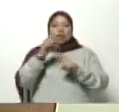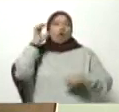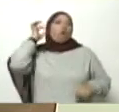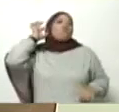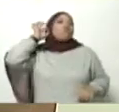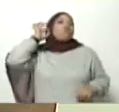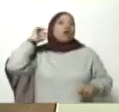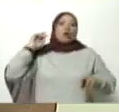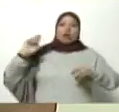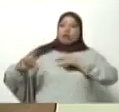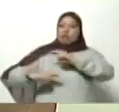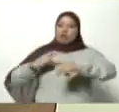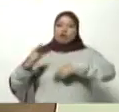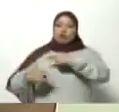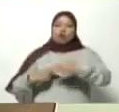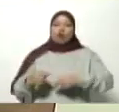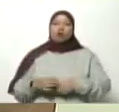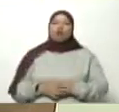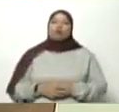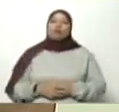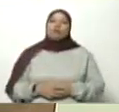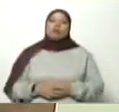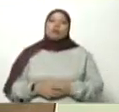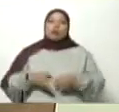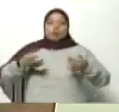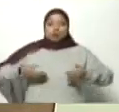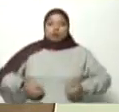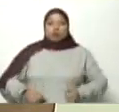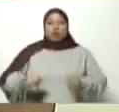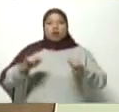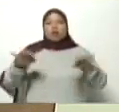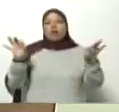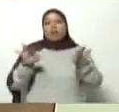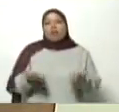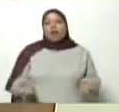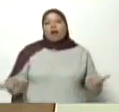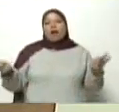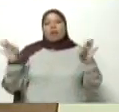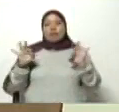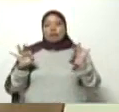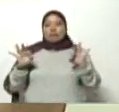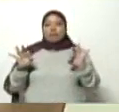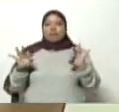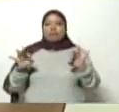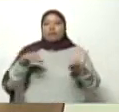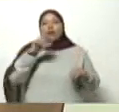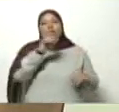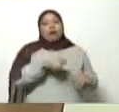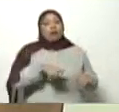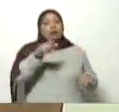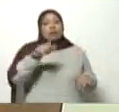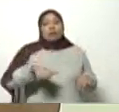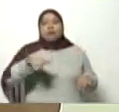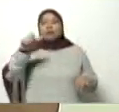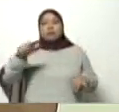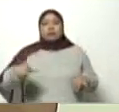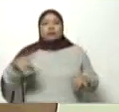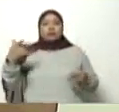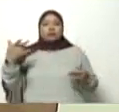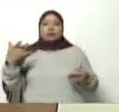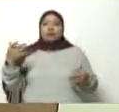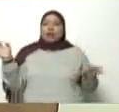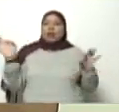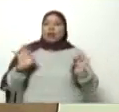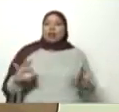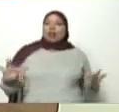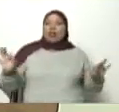hombre revolucionario y por su vida. No tiene más nada. Las cosas materiales son las cosas materiales. Nadie jura por